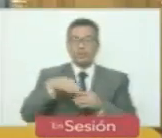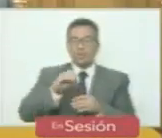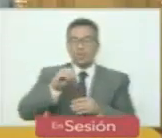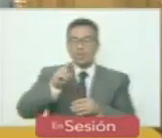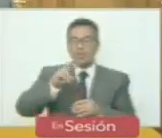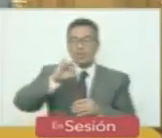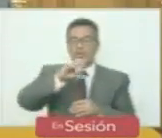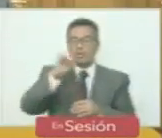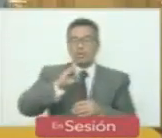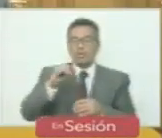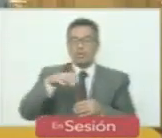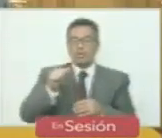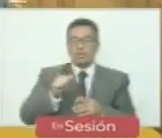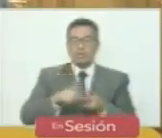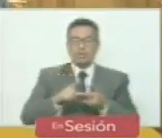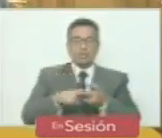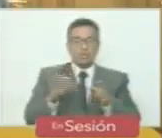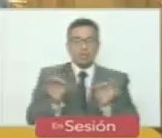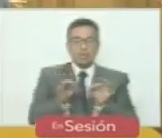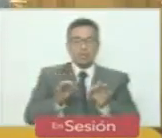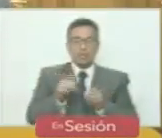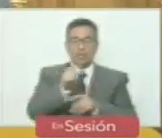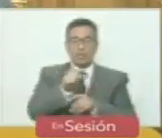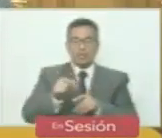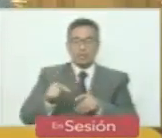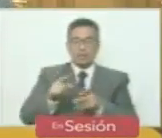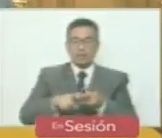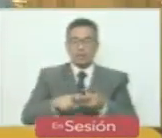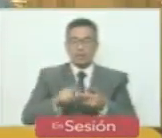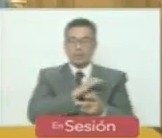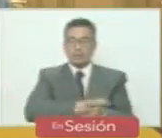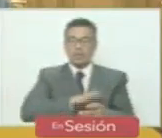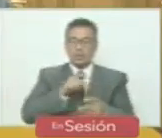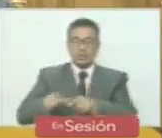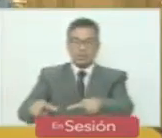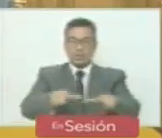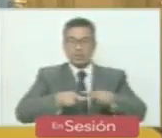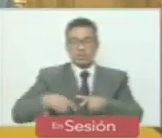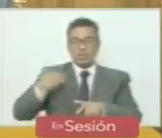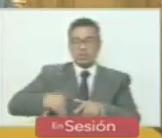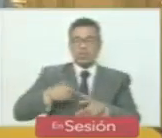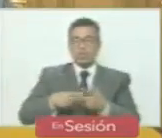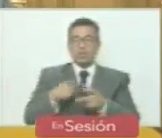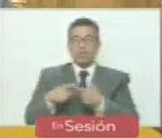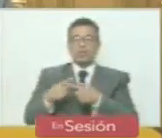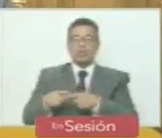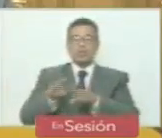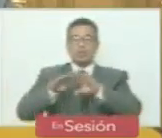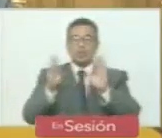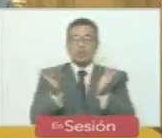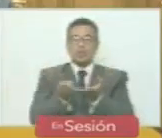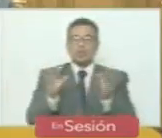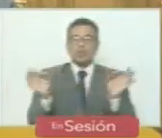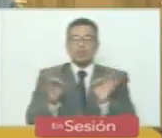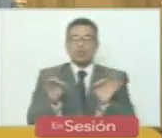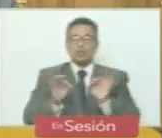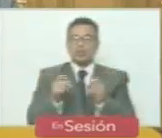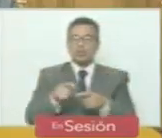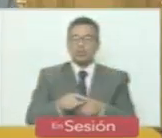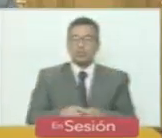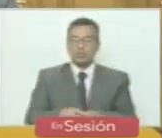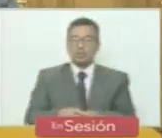Transur, ni tampoco a sus tripulantes con la comisión de un delito en territorio argentino o en cualquier otro lugar del mundo. Ni siquiera